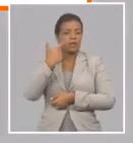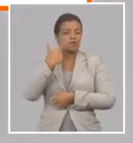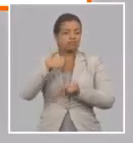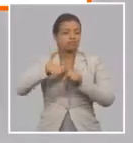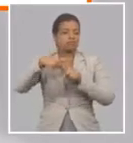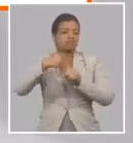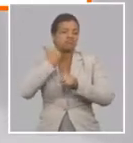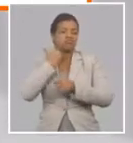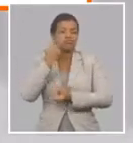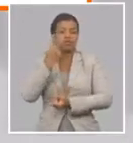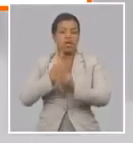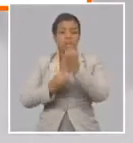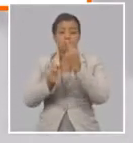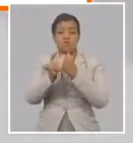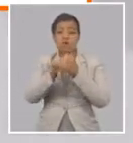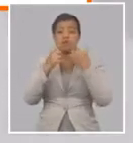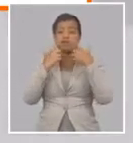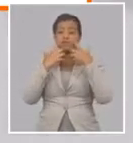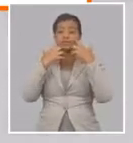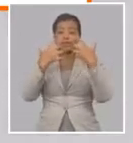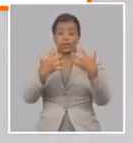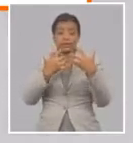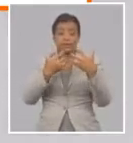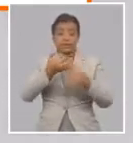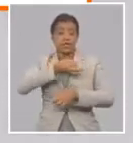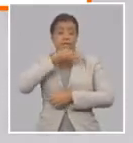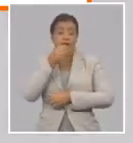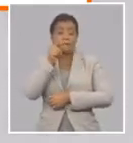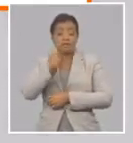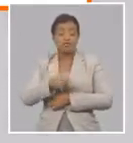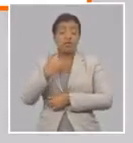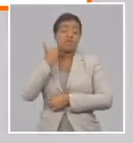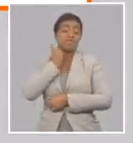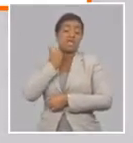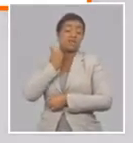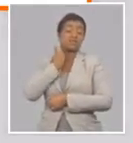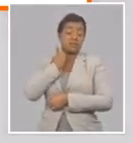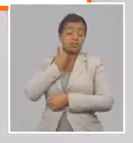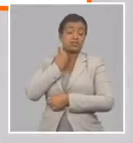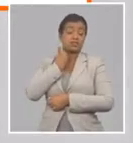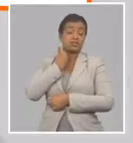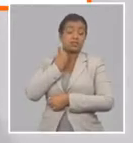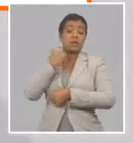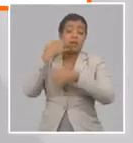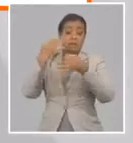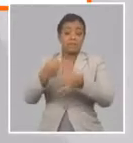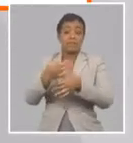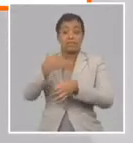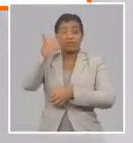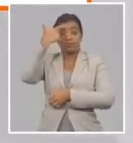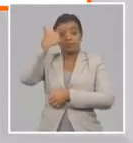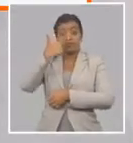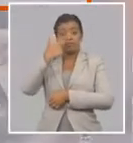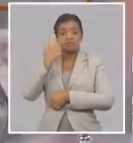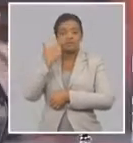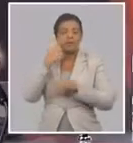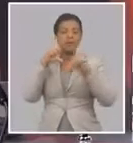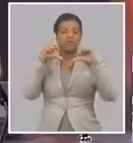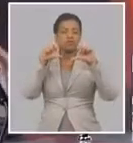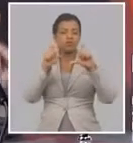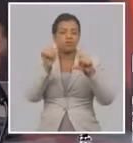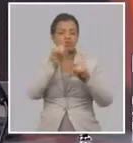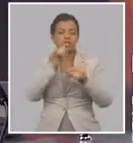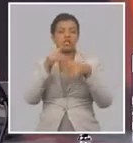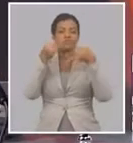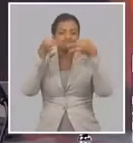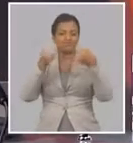importante que también conozcan conozcan que en caso de detectar una persona con fiebre este propio equipo es capaz de dejar una imagen de vídeo en